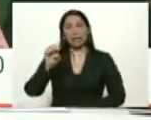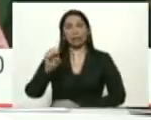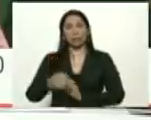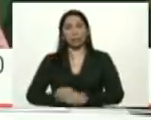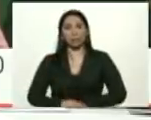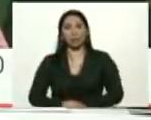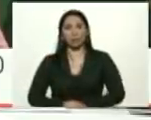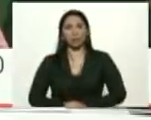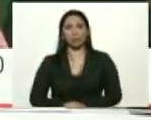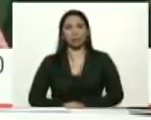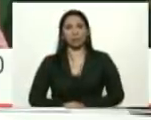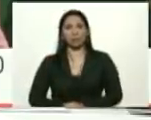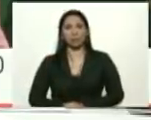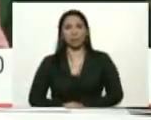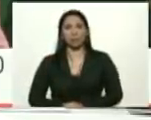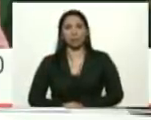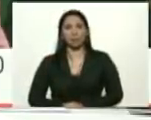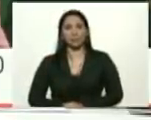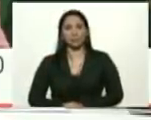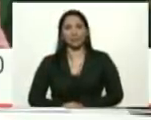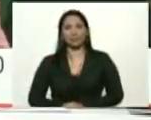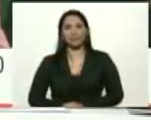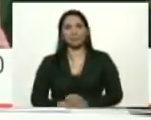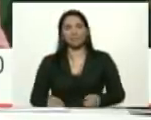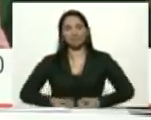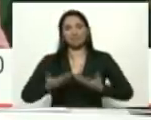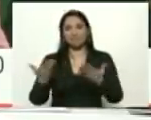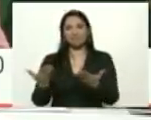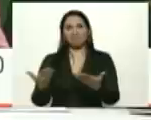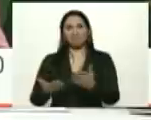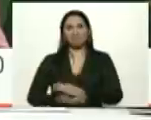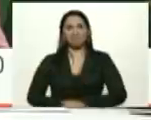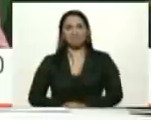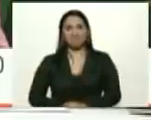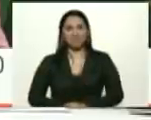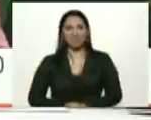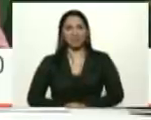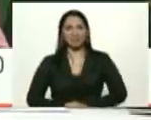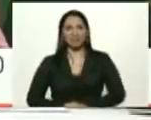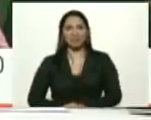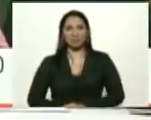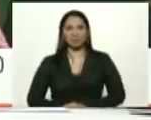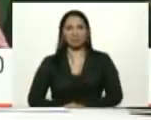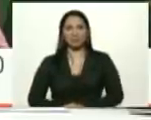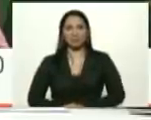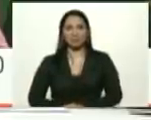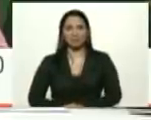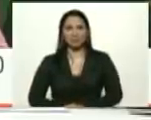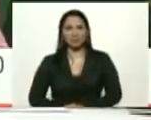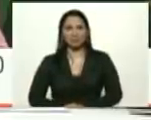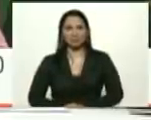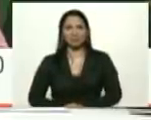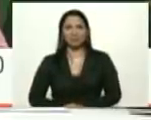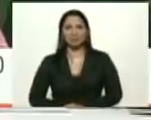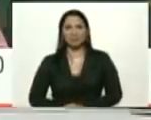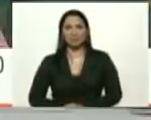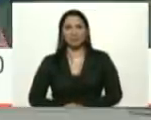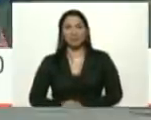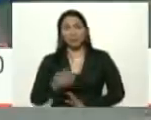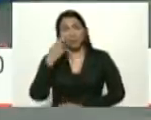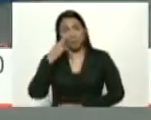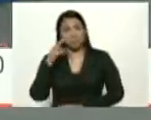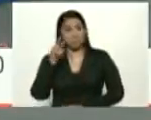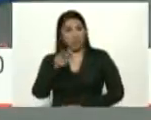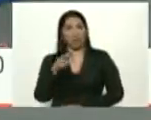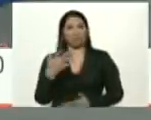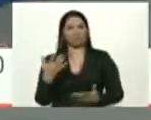Lara, porque vamos a entregar, ustedes ven aquí en el SEC del día de hoy, a mi espalda, ven un